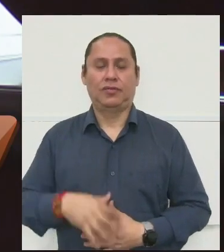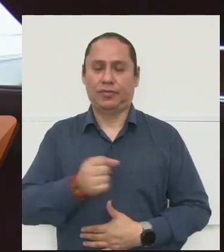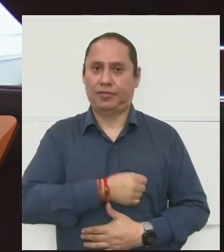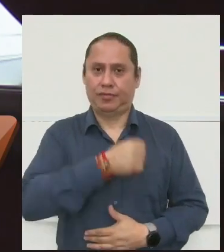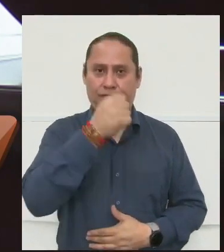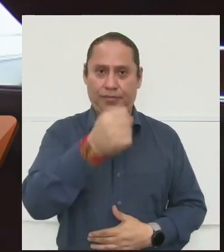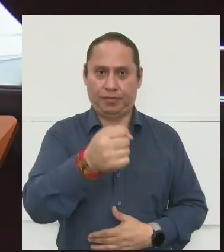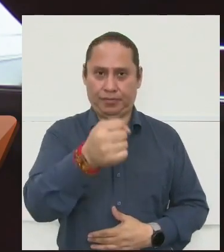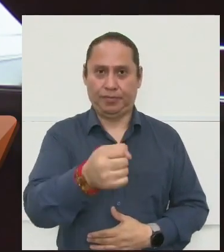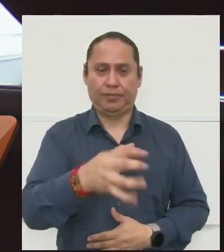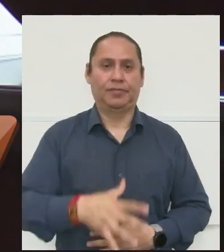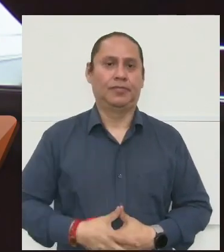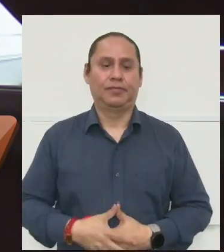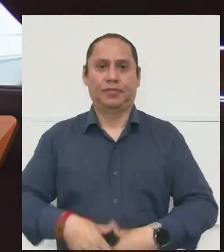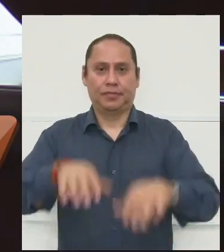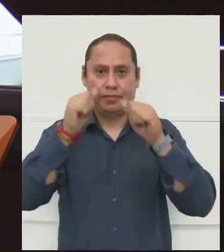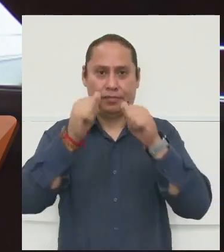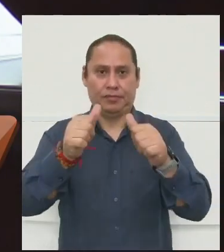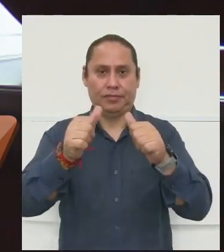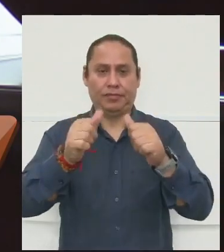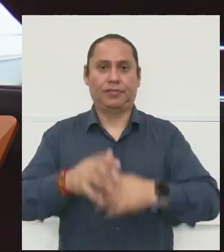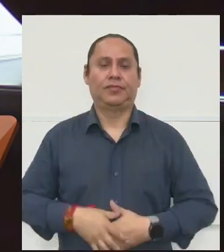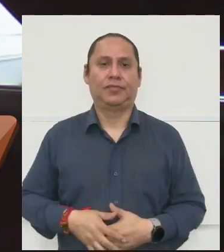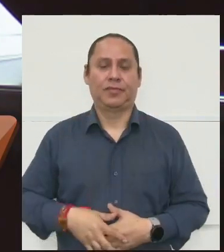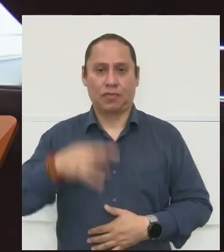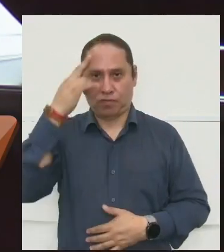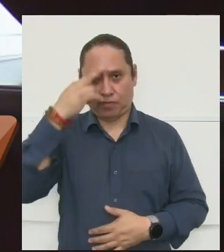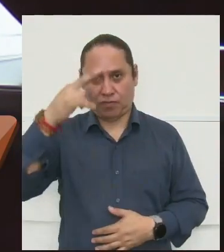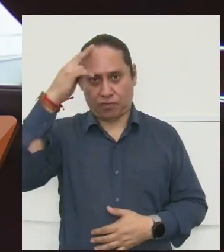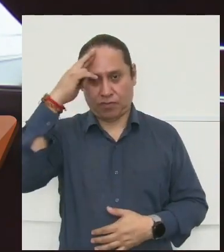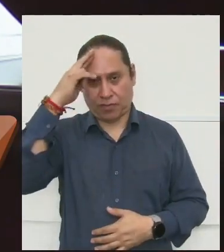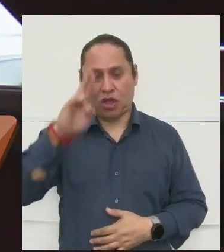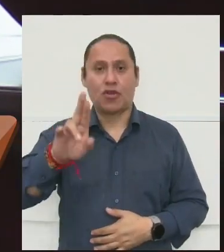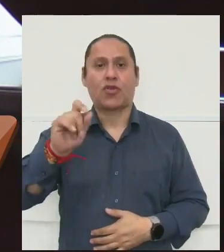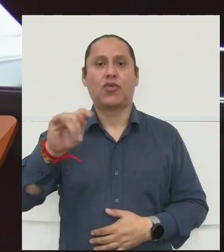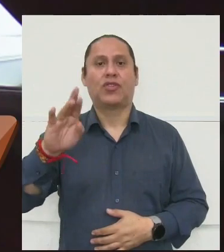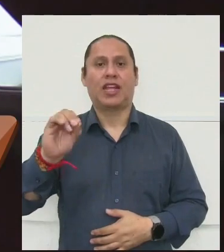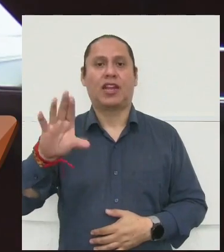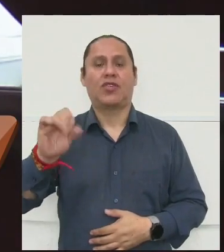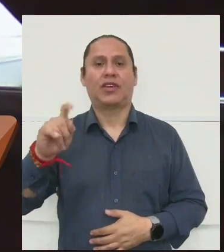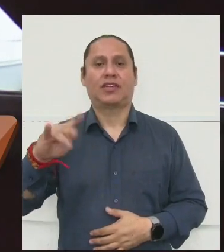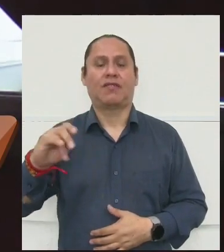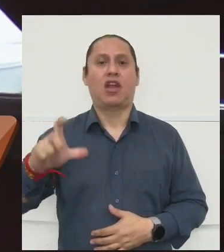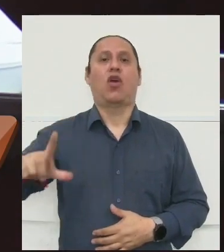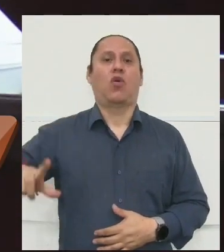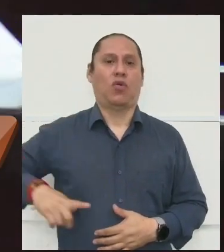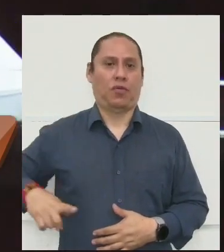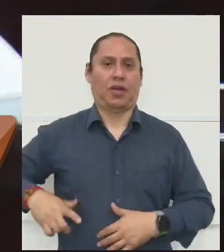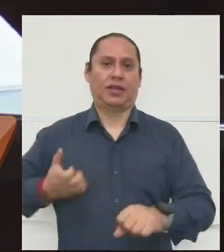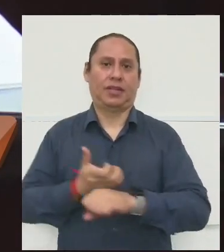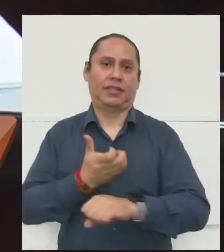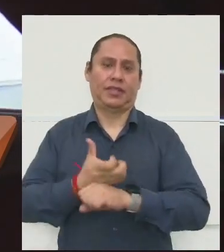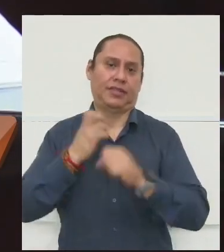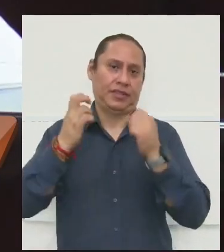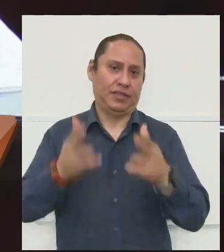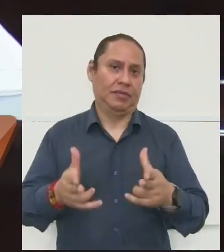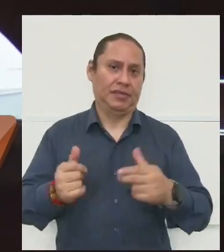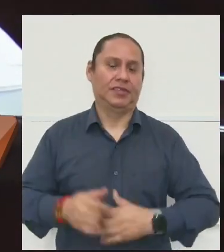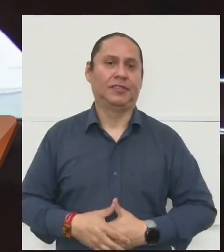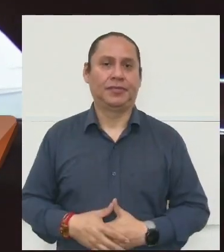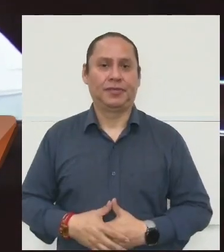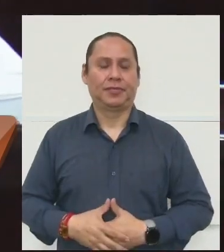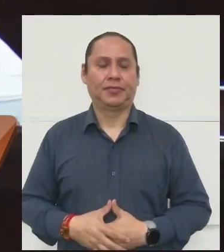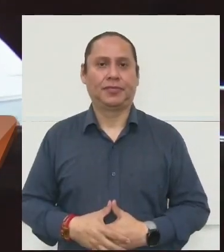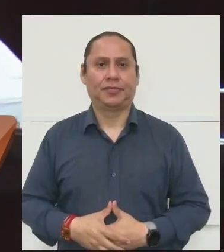envío un cordial saludo Atentamente rutilio Escandón cadenas gobernador constitucional del estado de